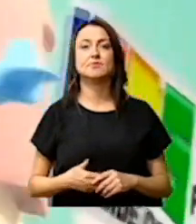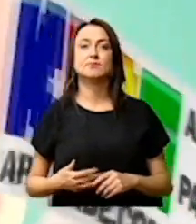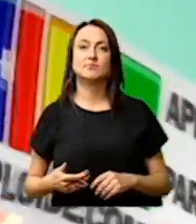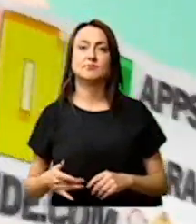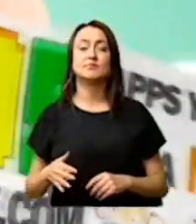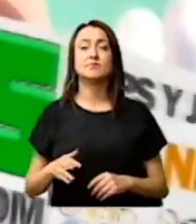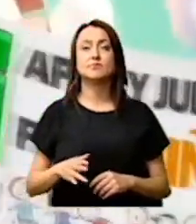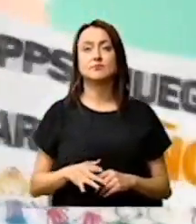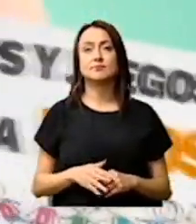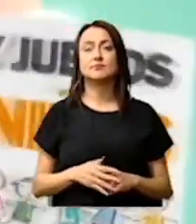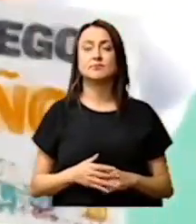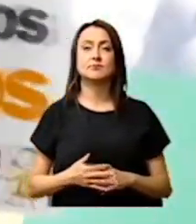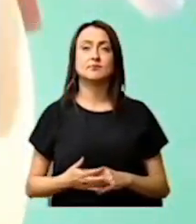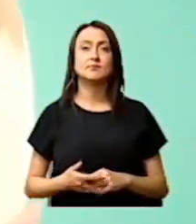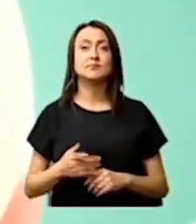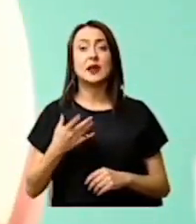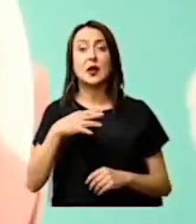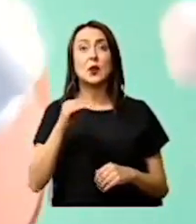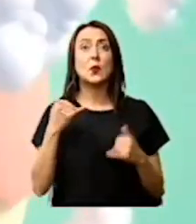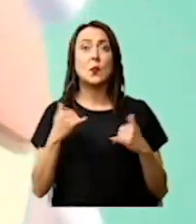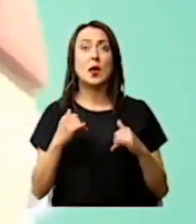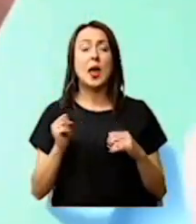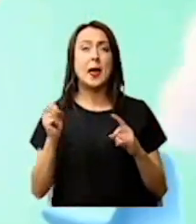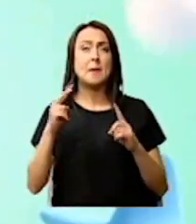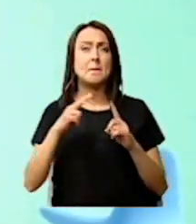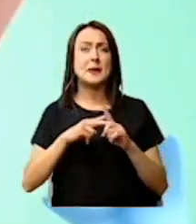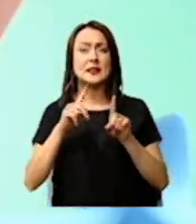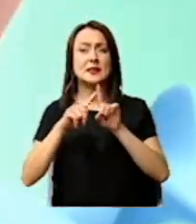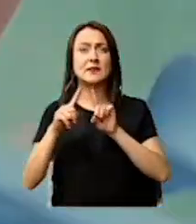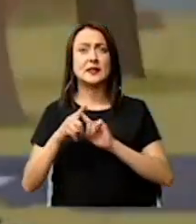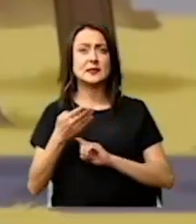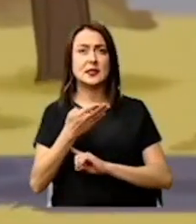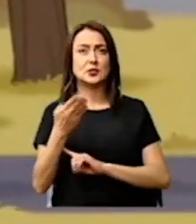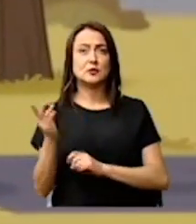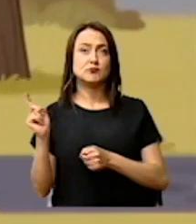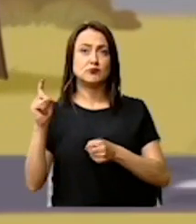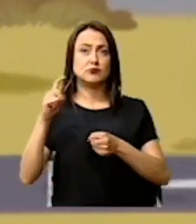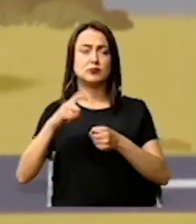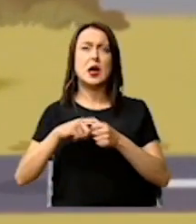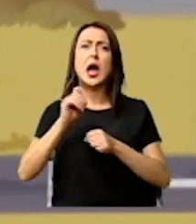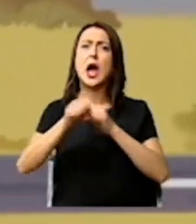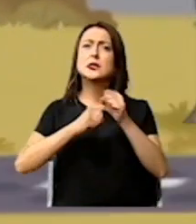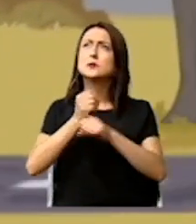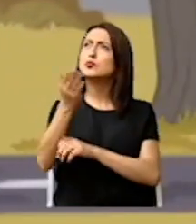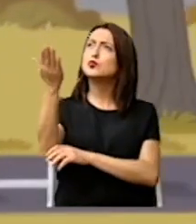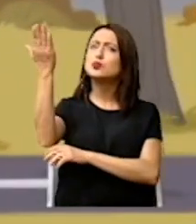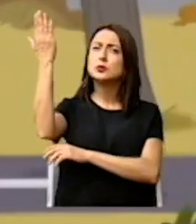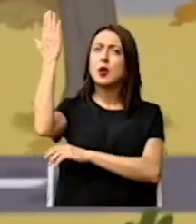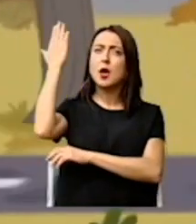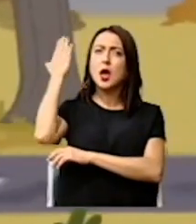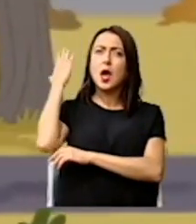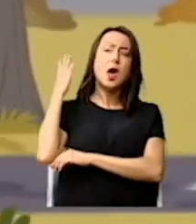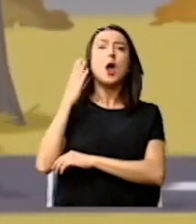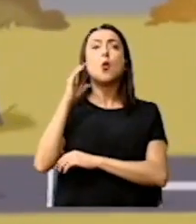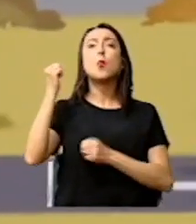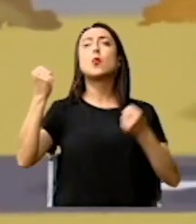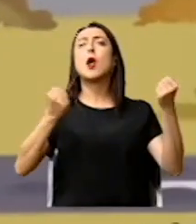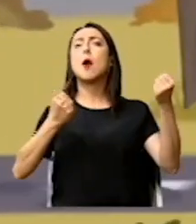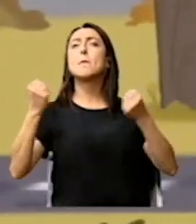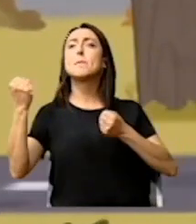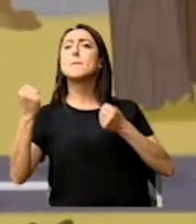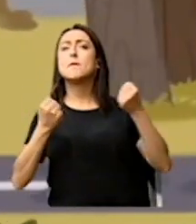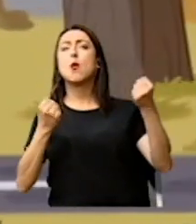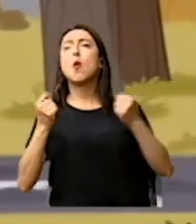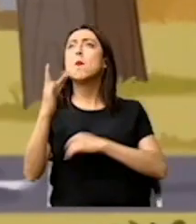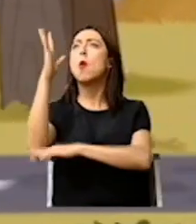En Aploy de Kids encontrarás juegos, aplicaciones y muchas cosas más. ¡Suscríbete! Hace mucho tiempo, un viejo camión atravesó el